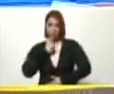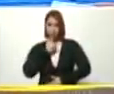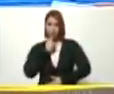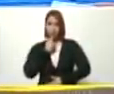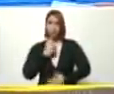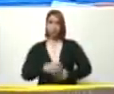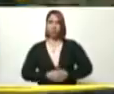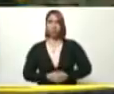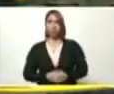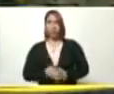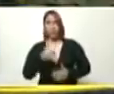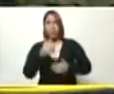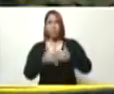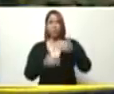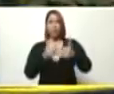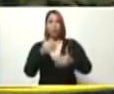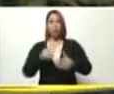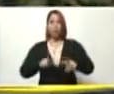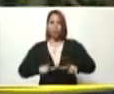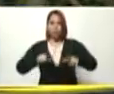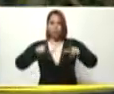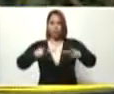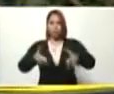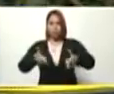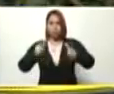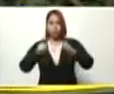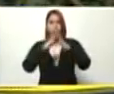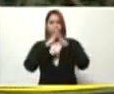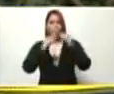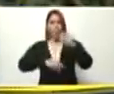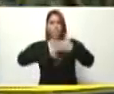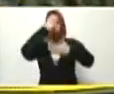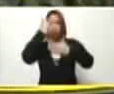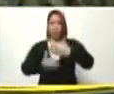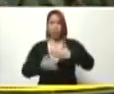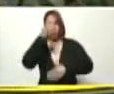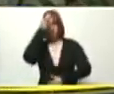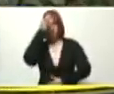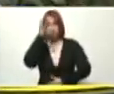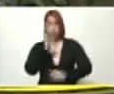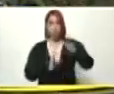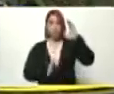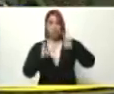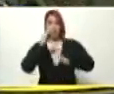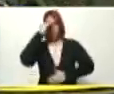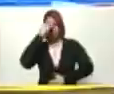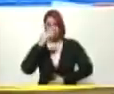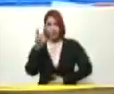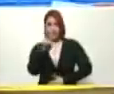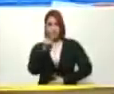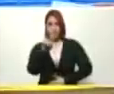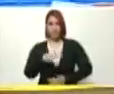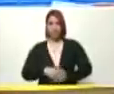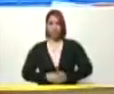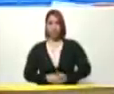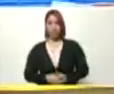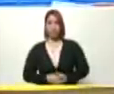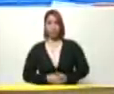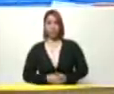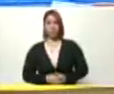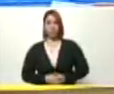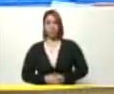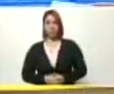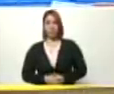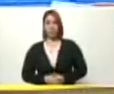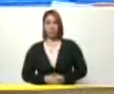el proceso de certificación y autorización de todos los proyectos del Consejo Científico Militar de Venezuela. Yo